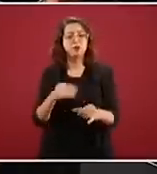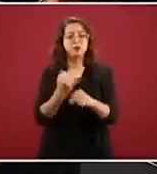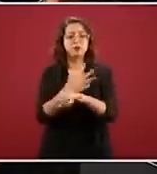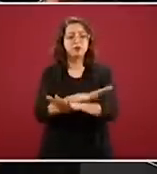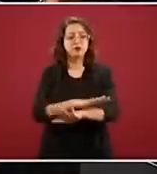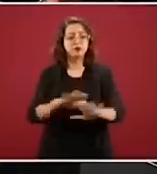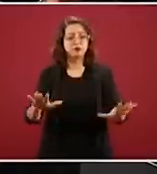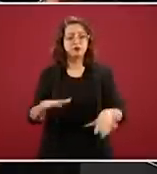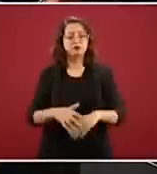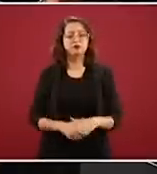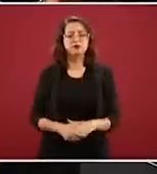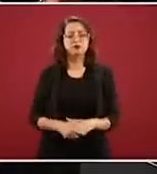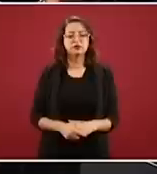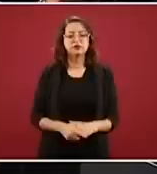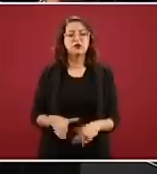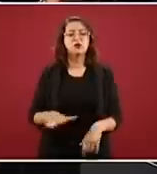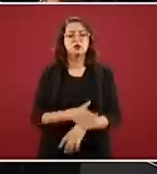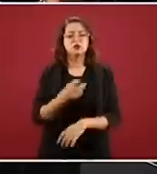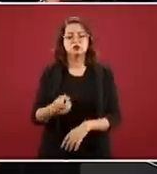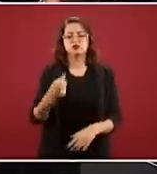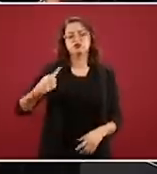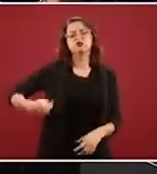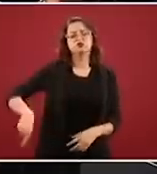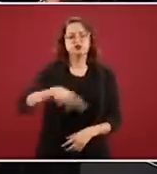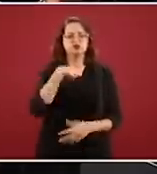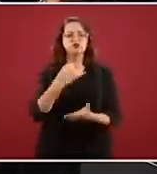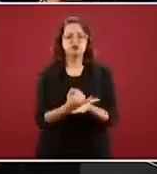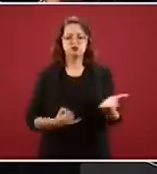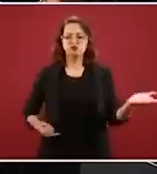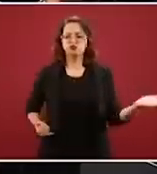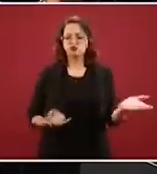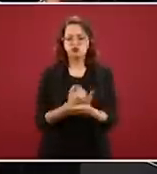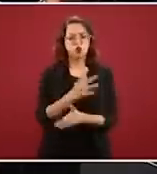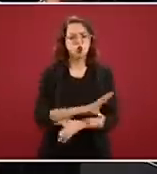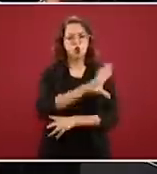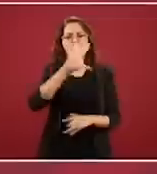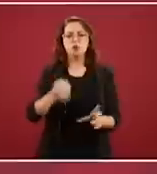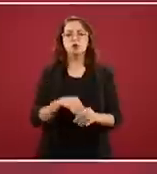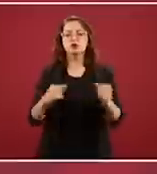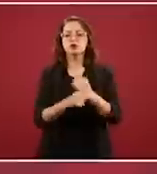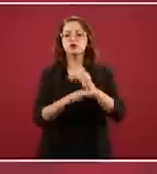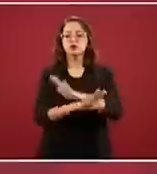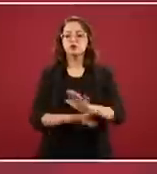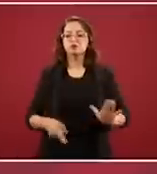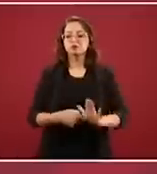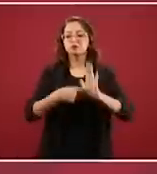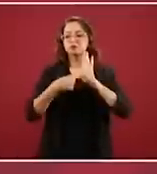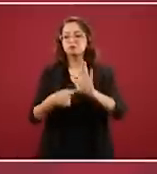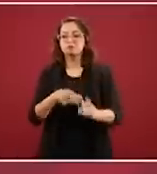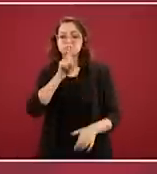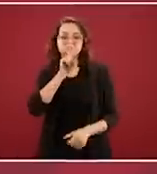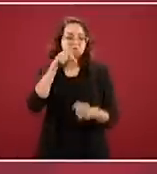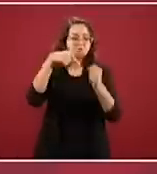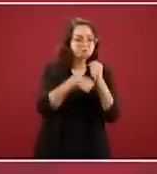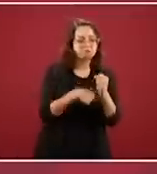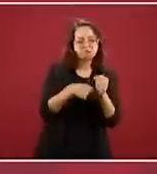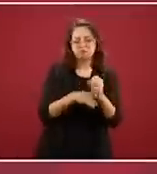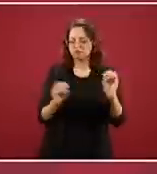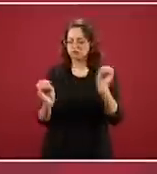eso decidimos presentar toda la información, no ocultar nada